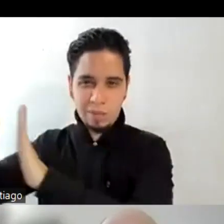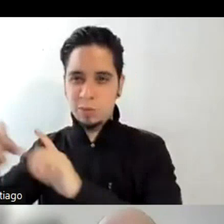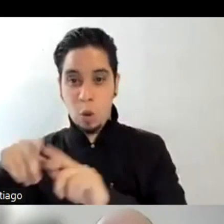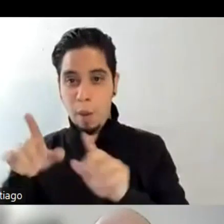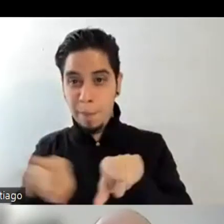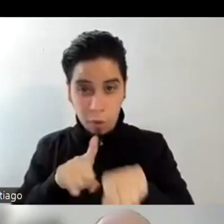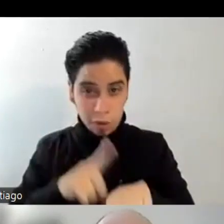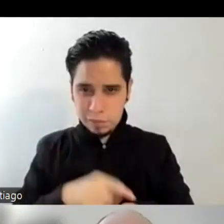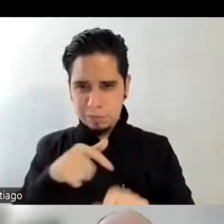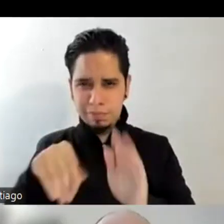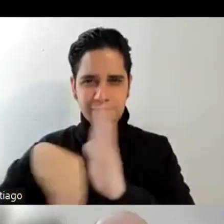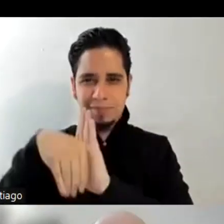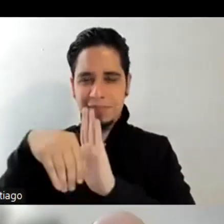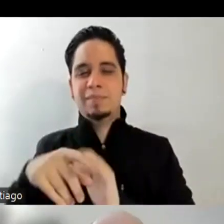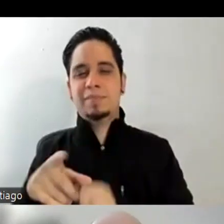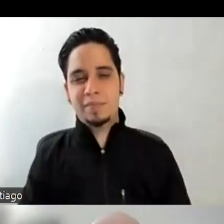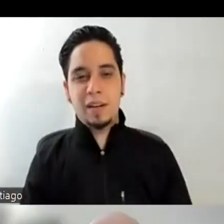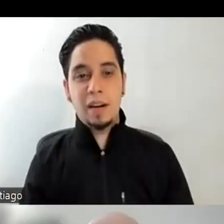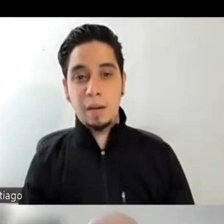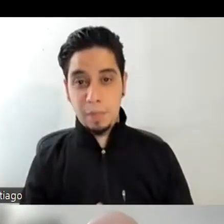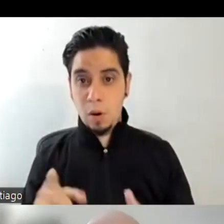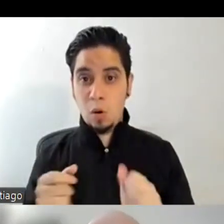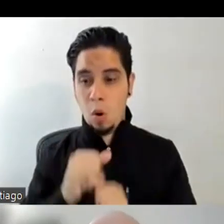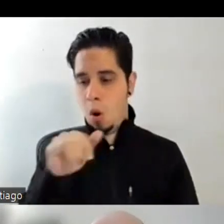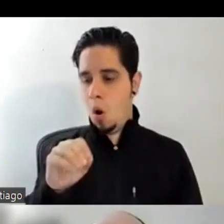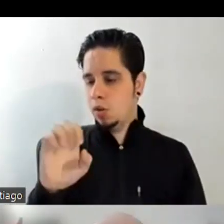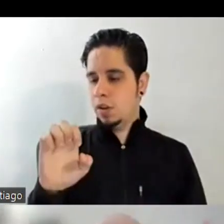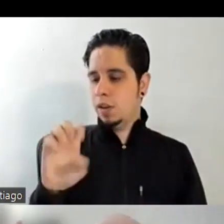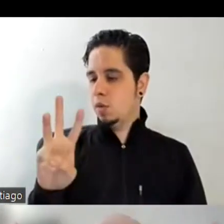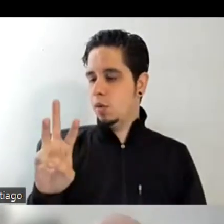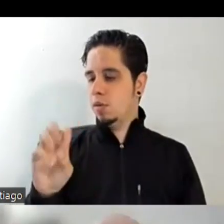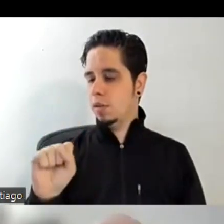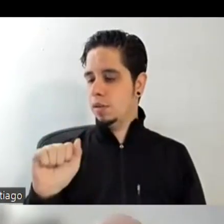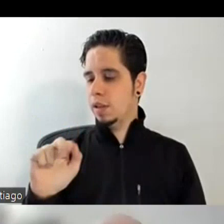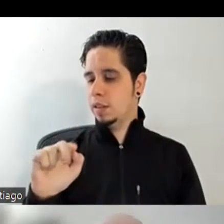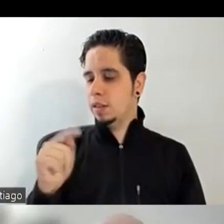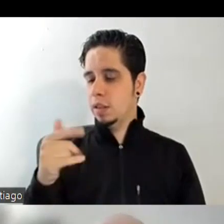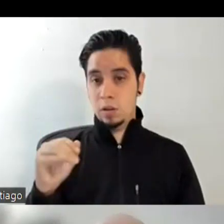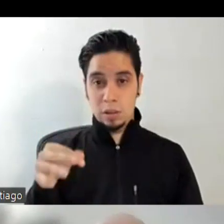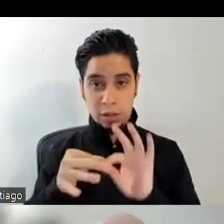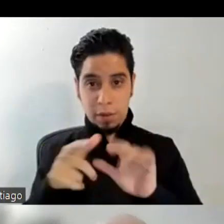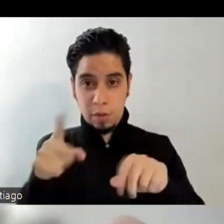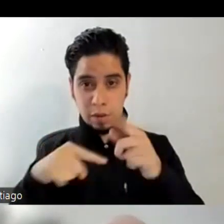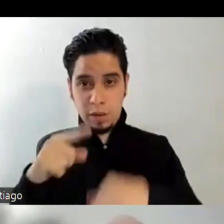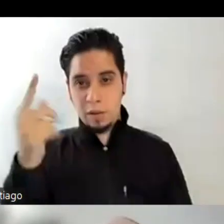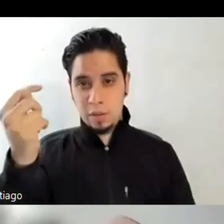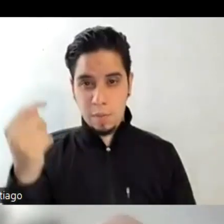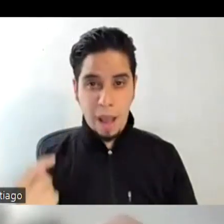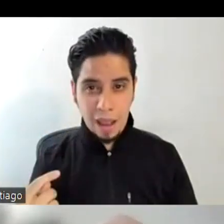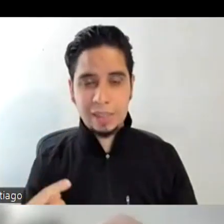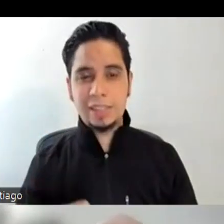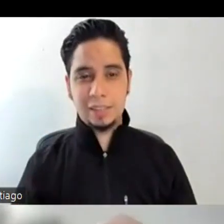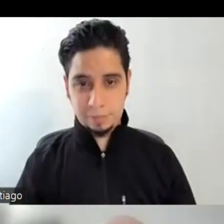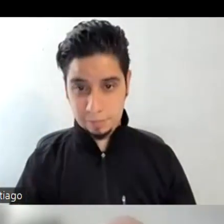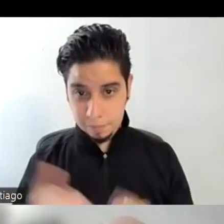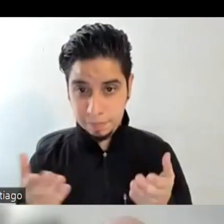Tenemos que hacer el castillo. Precisamente, José Lodoblo Santiago, míralo ahí, nuestro intérprete de lenguaje de señas, como todos los martes